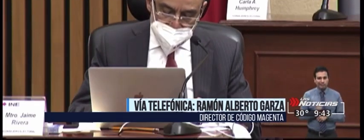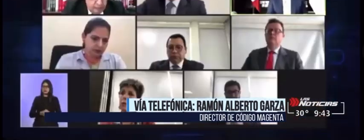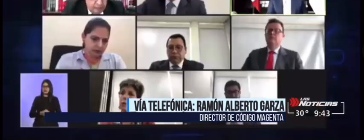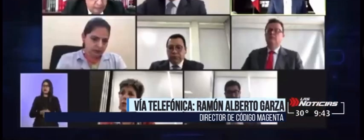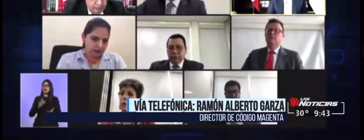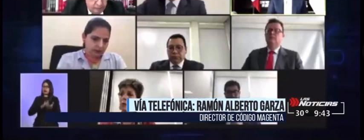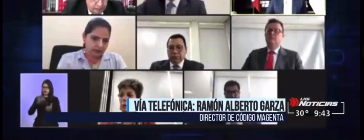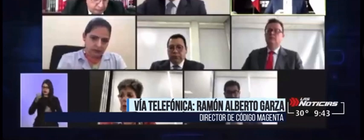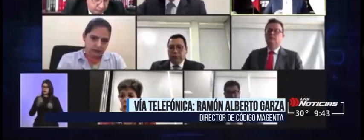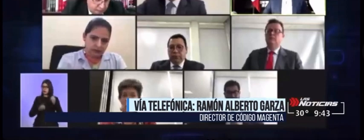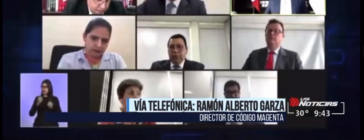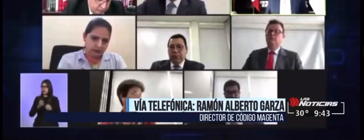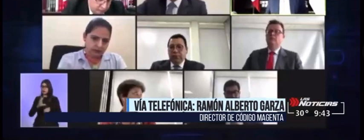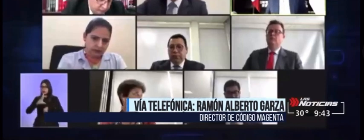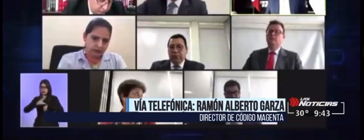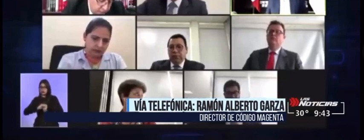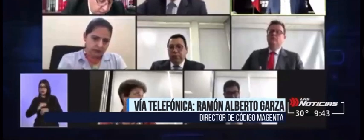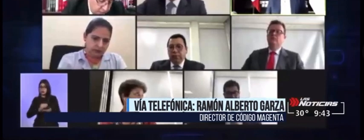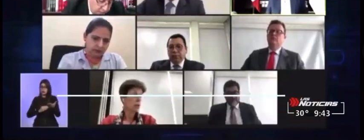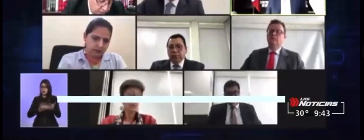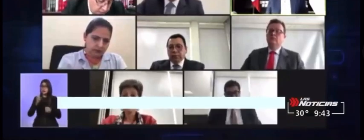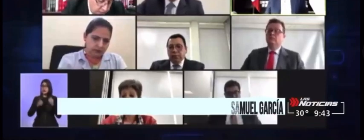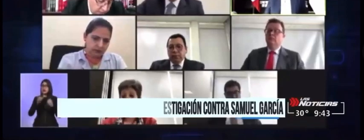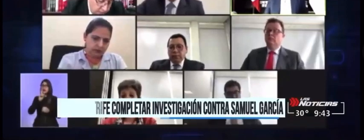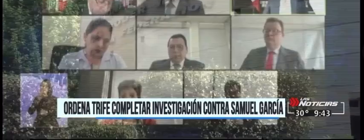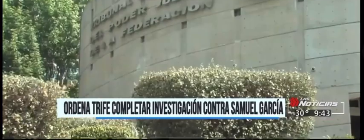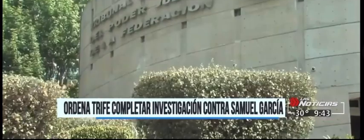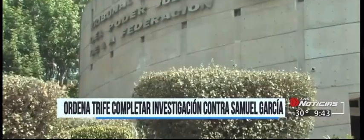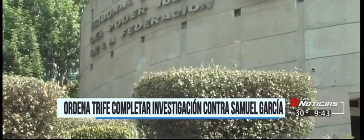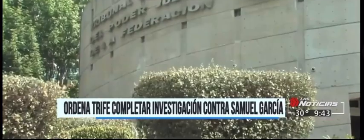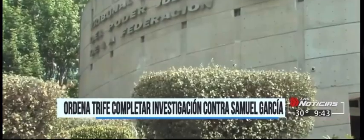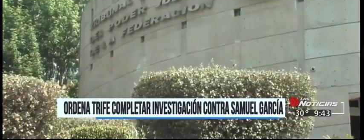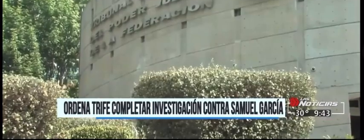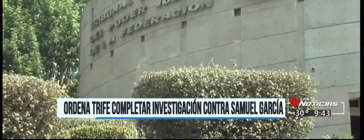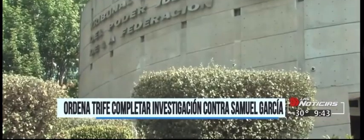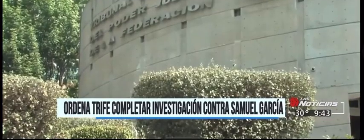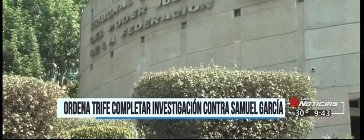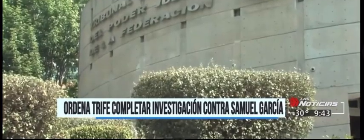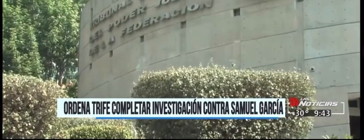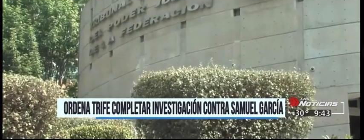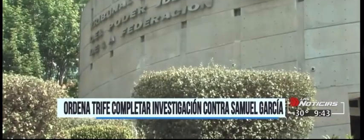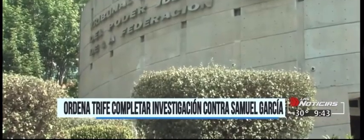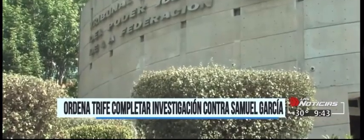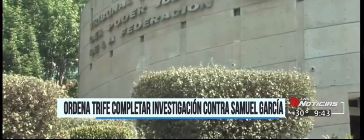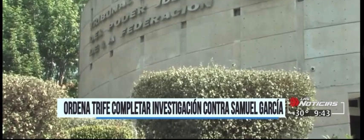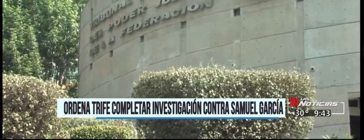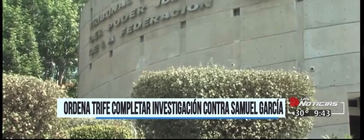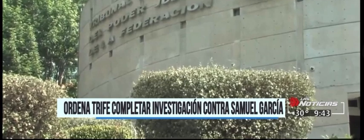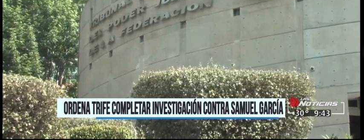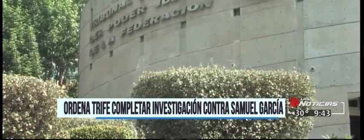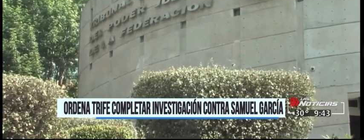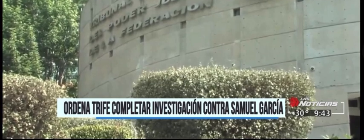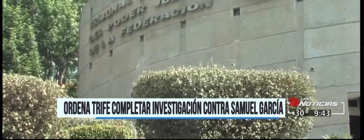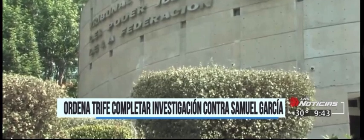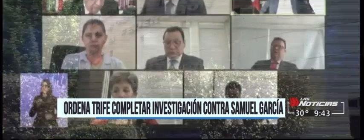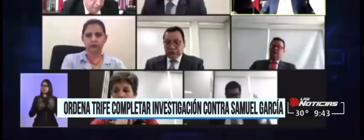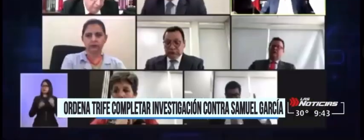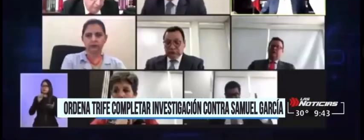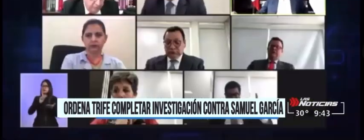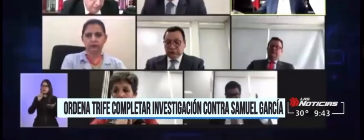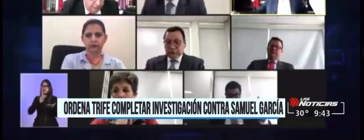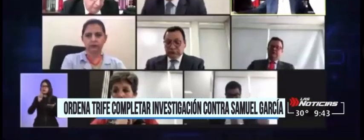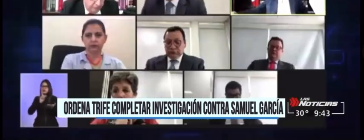haga que se cite a las personas físicas a los familiares de samuel para que aclaren sobre todo lo que ya mencionamos